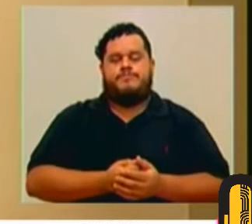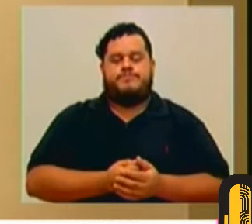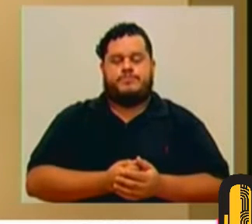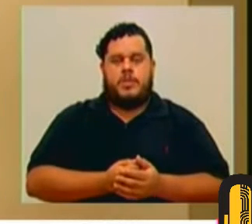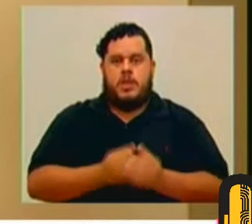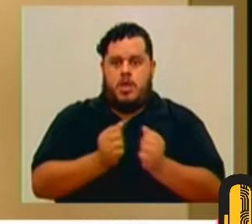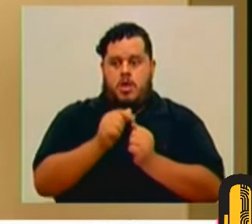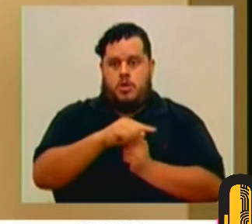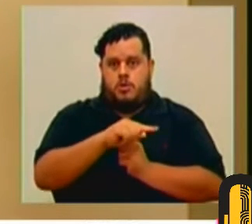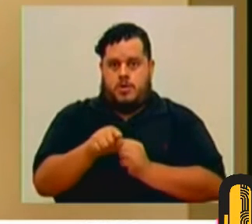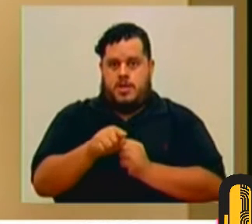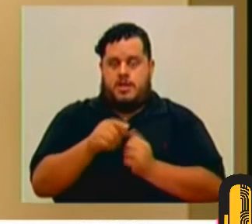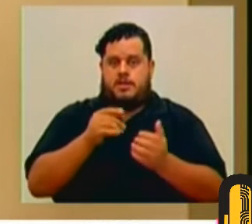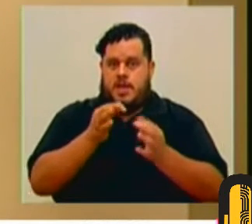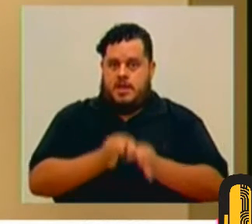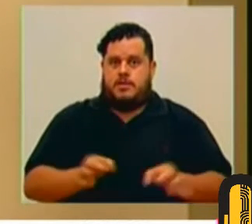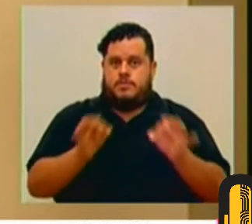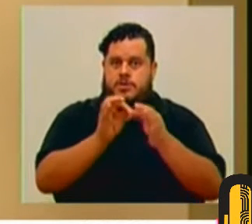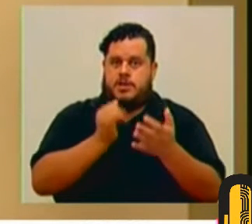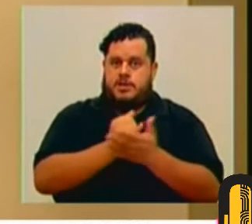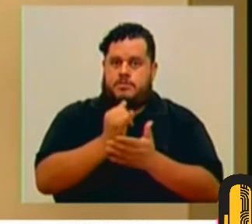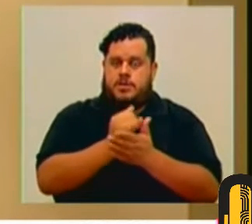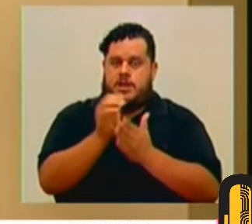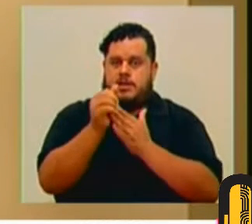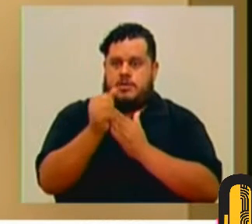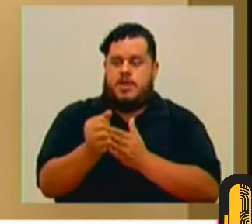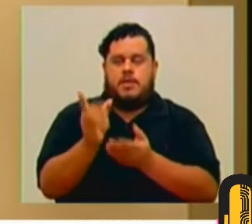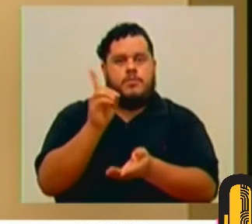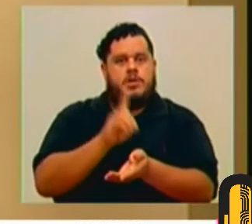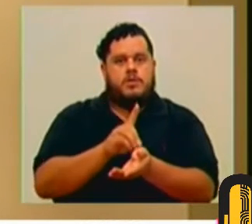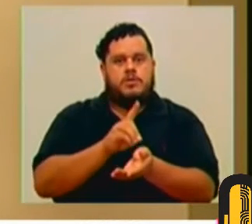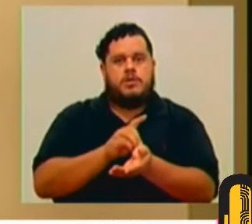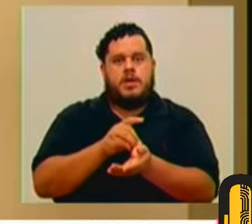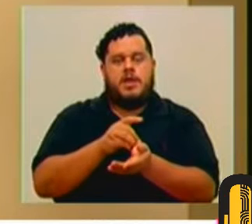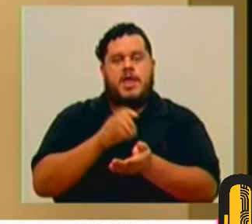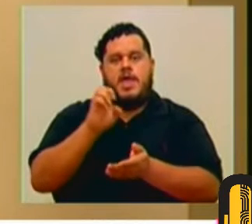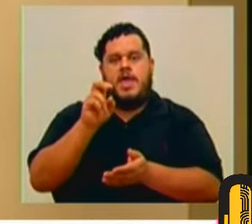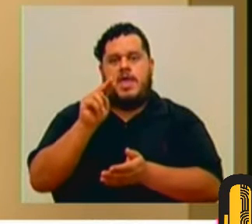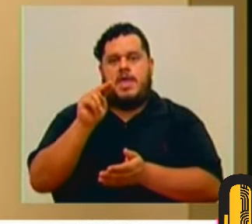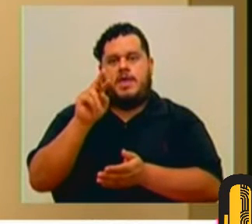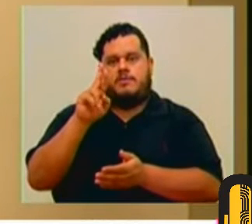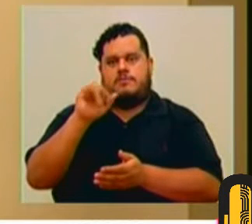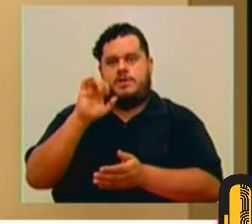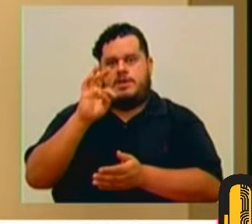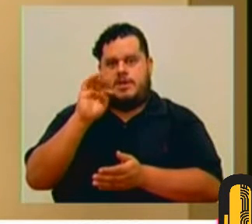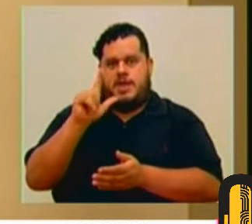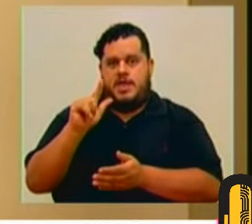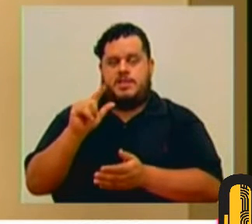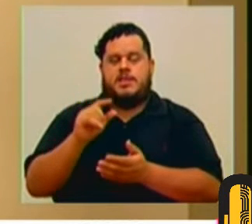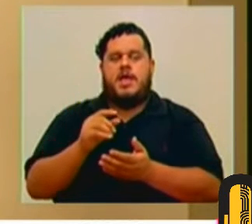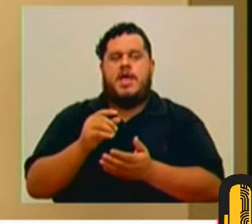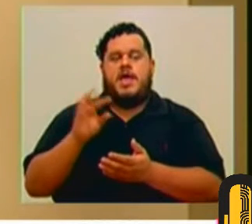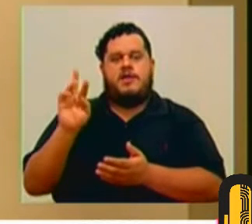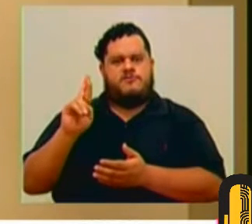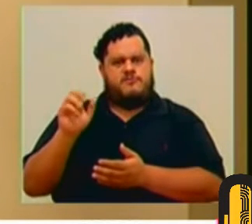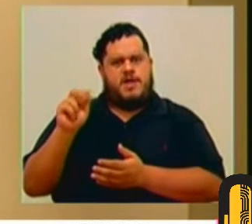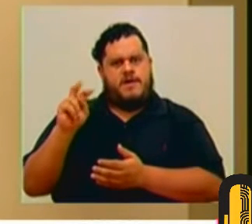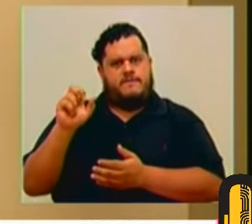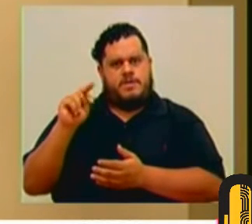Con esta importante investigación liderada por la doctora Henriette Fraventos, aportaremos insumos a la